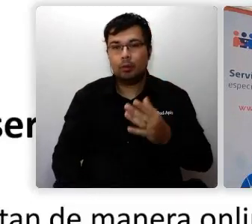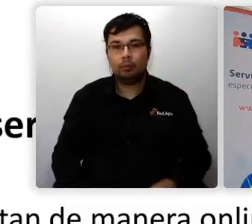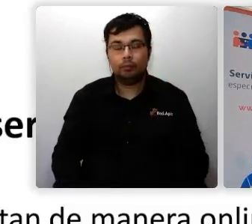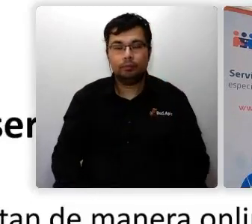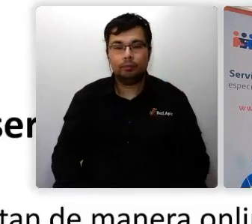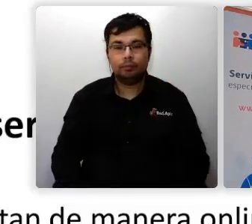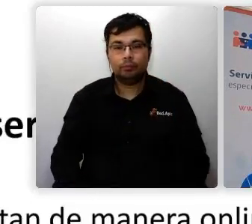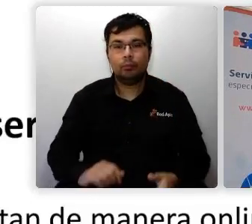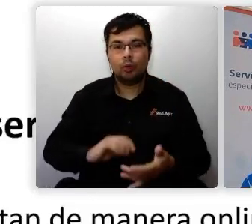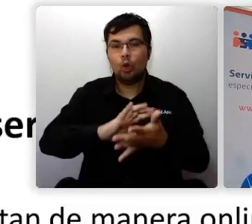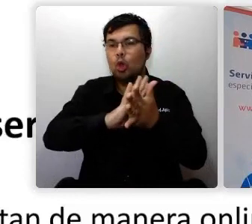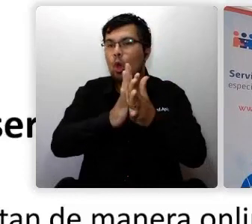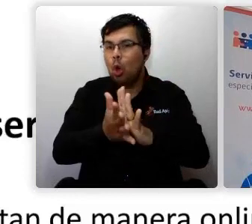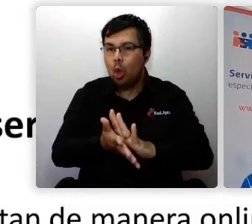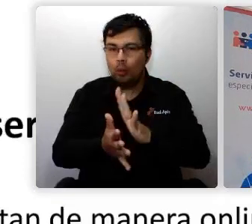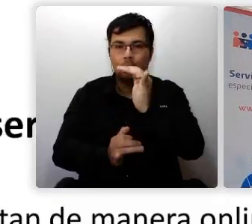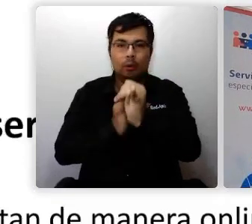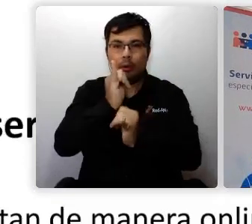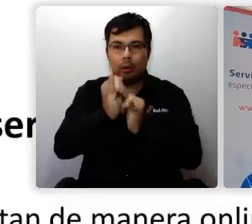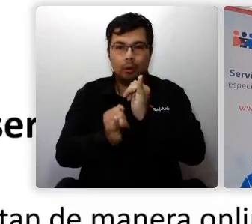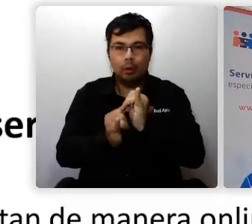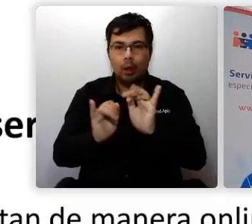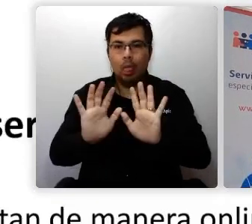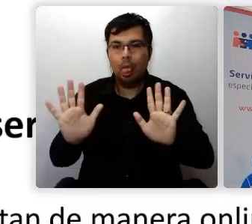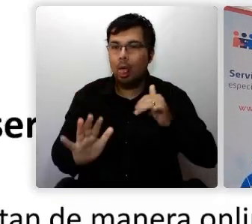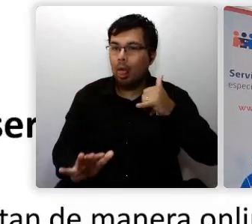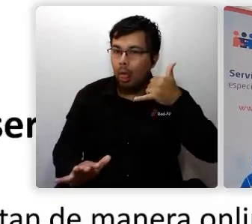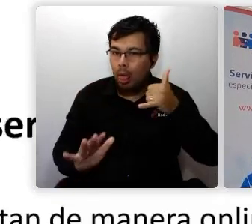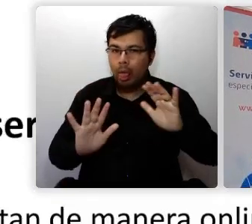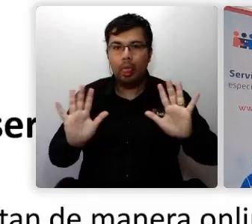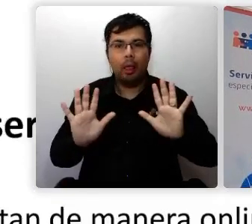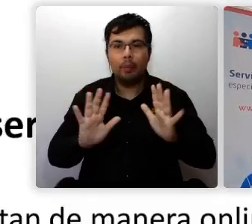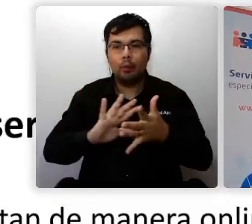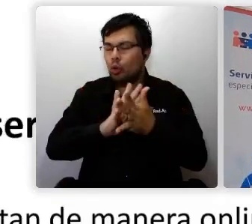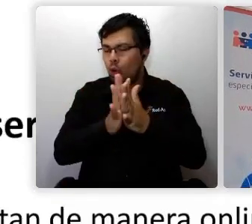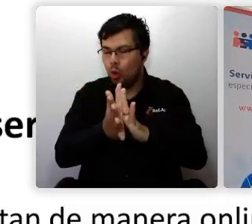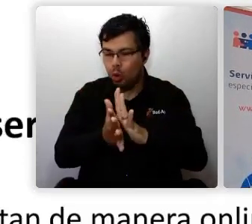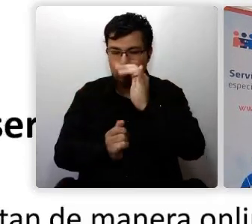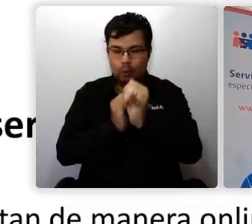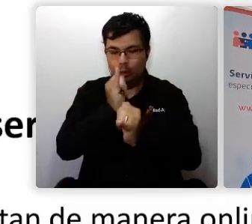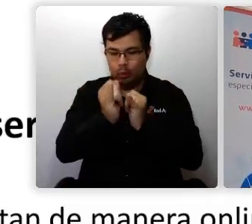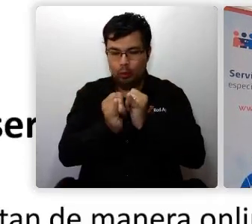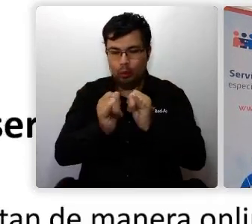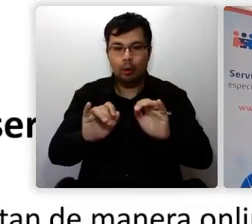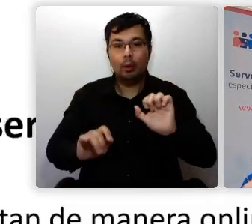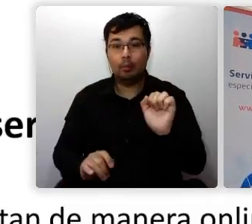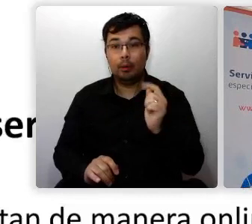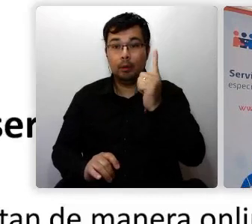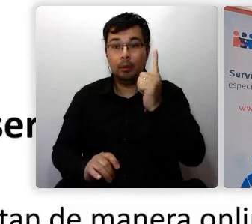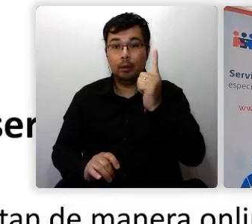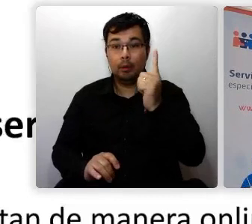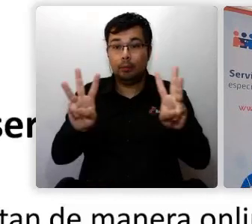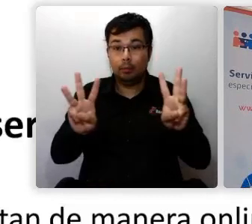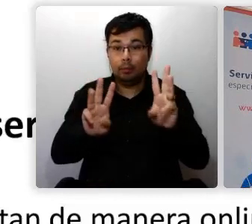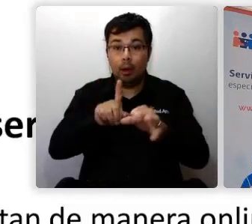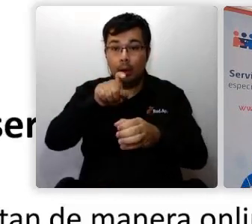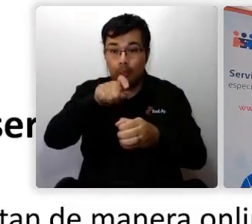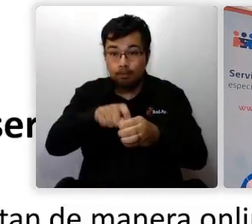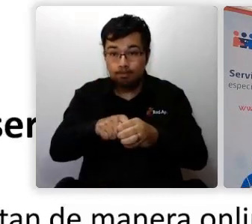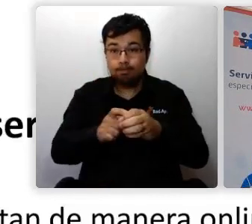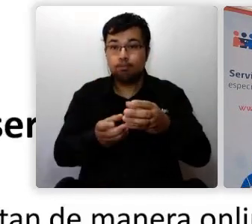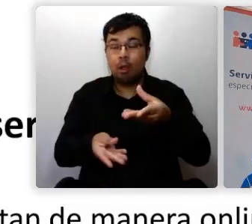Todo por internet, eso es súper importante, todo por internet. Al principio la declaración se hace vía nuestra página, dedecom.cl, y después